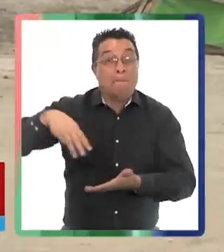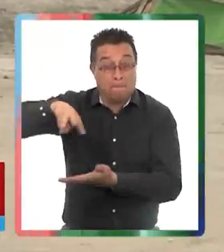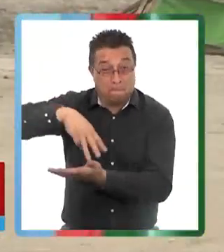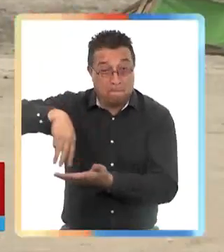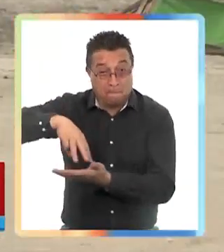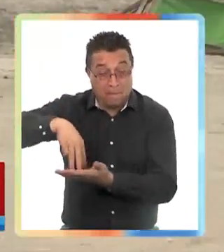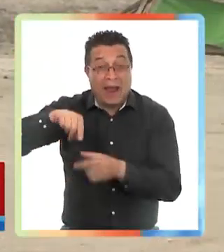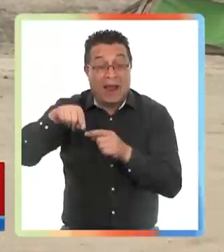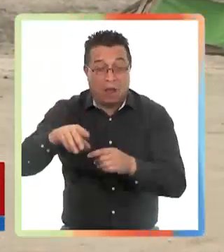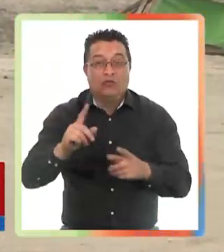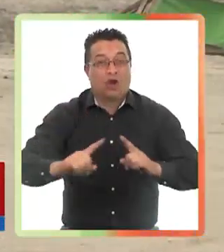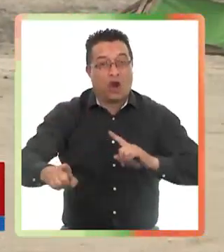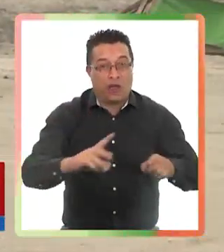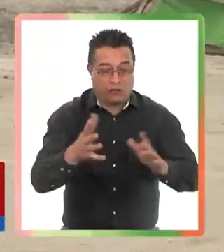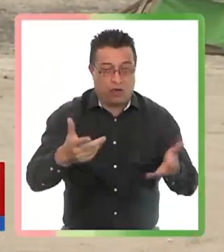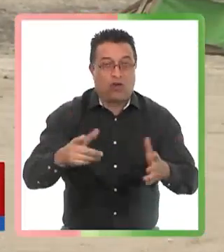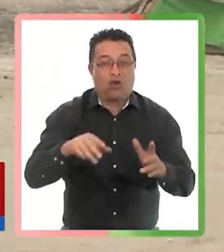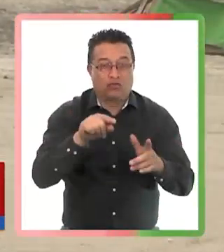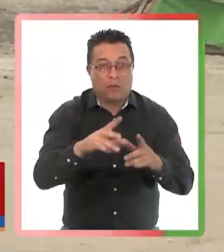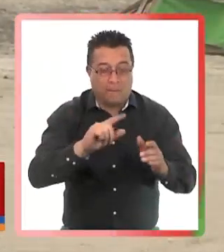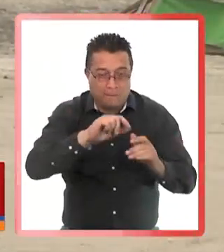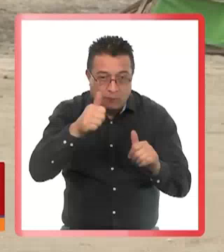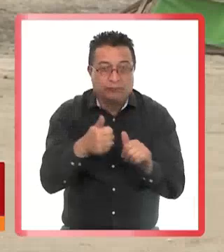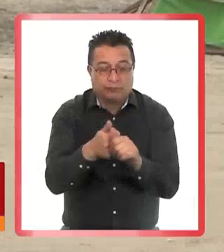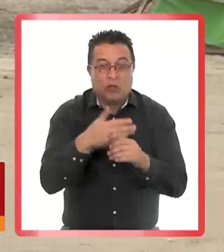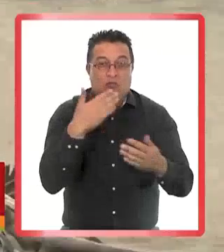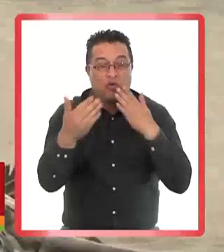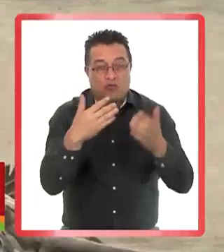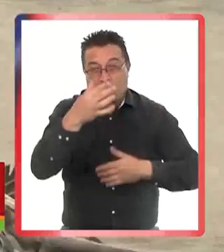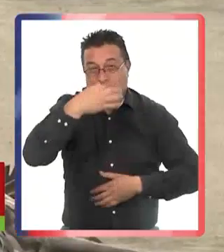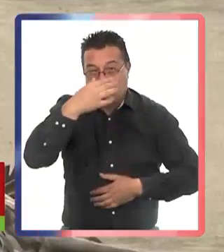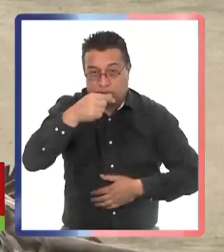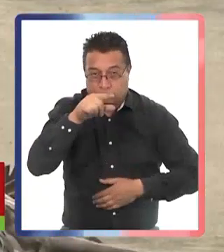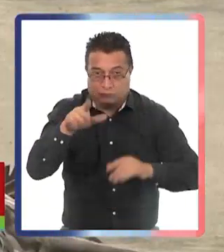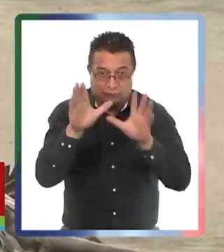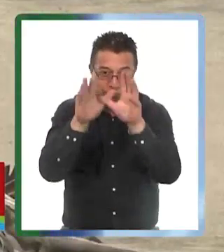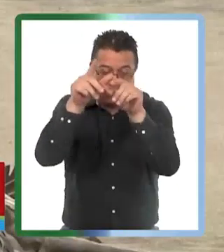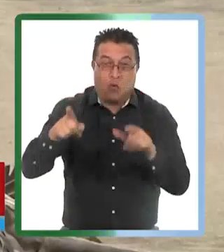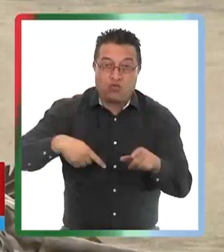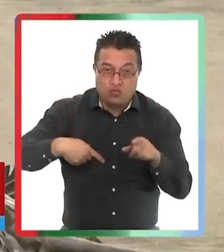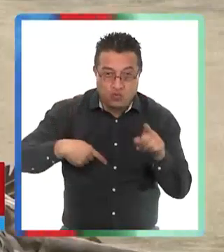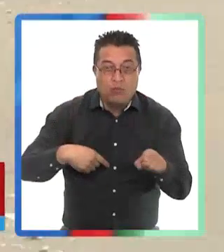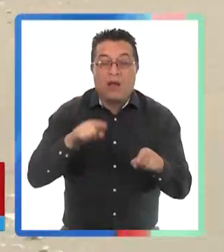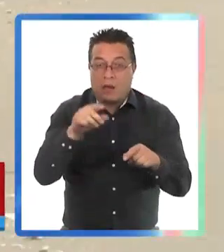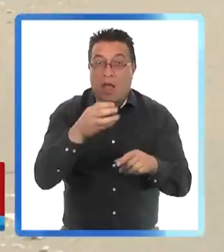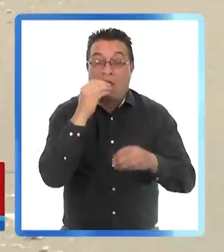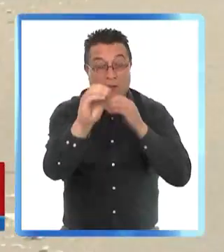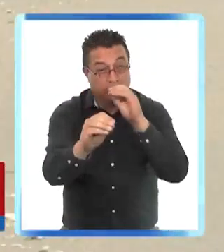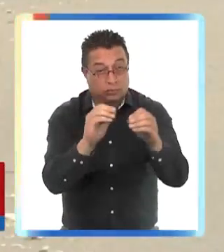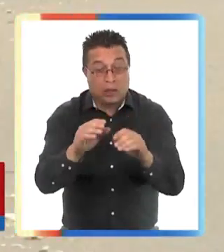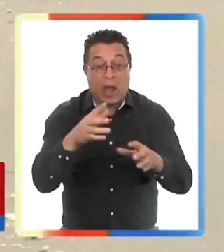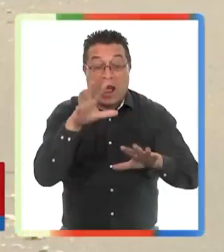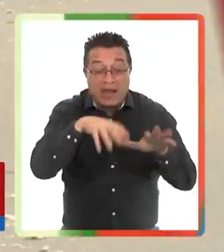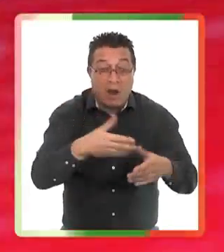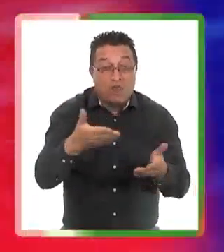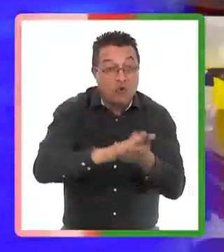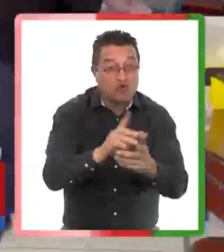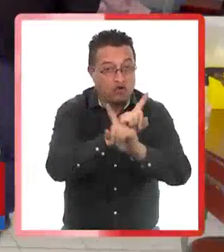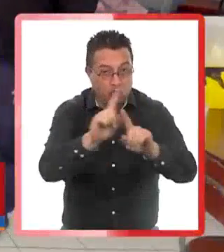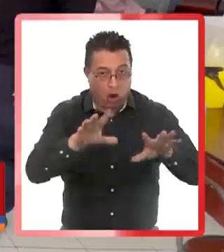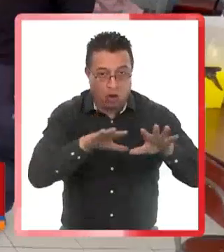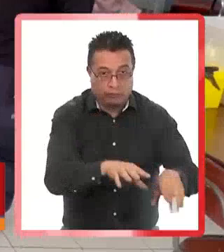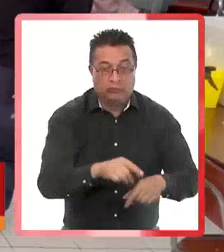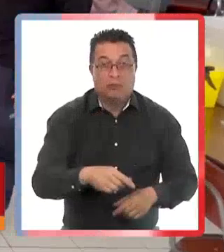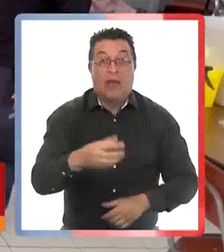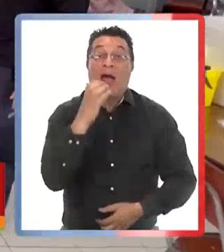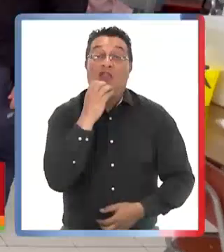Maule se desarrolló una reunión de coordinación para reforzar la prevención de contagios. Llaman a la gente a no tocar animales muertos. Y